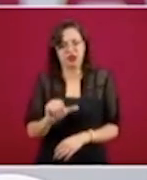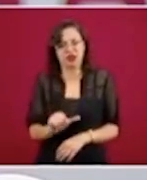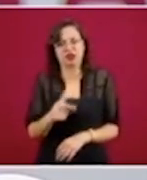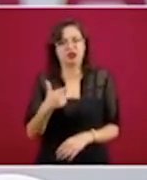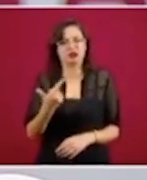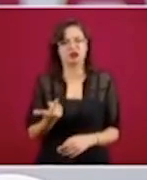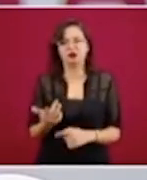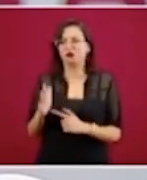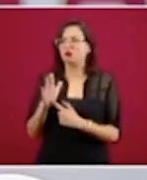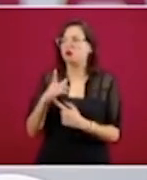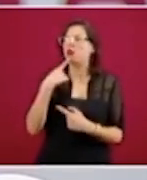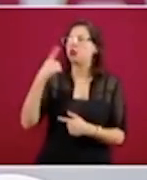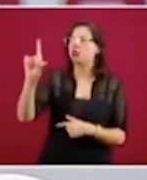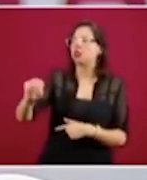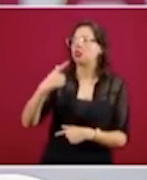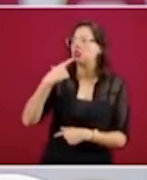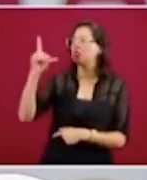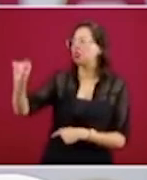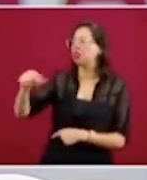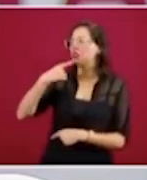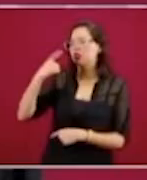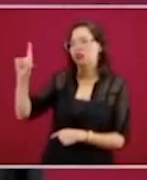humillación.